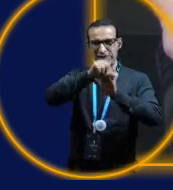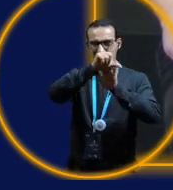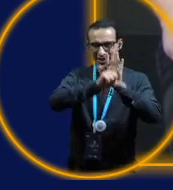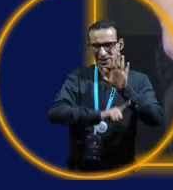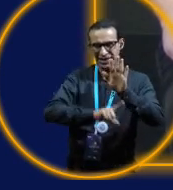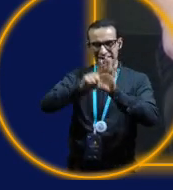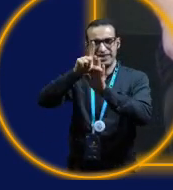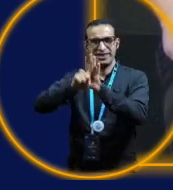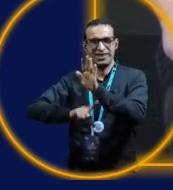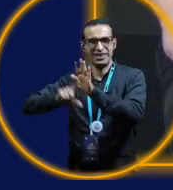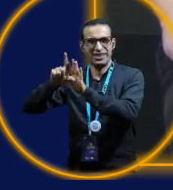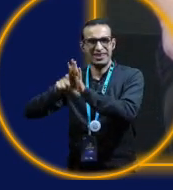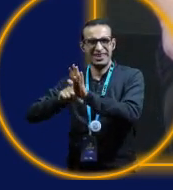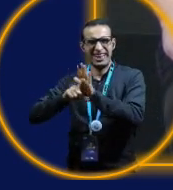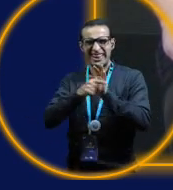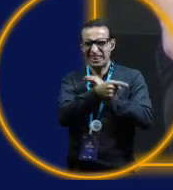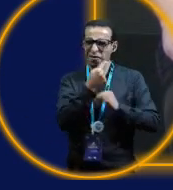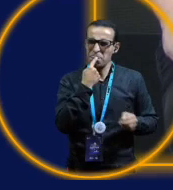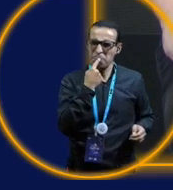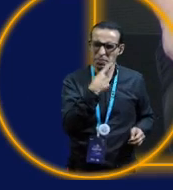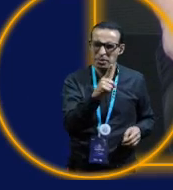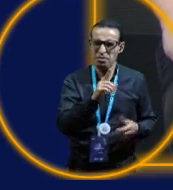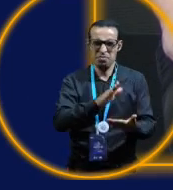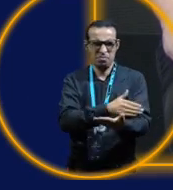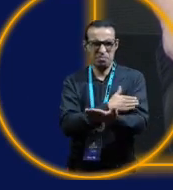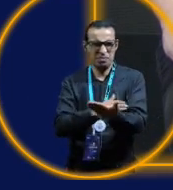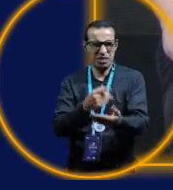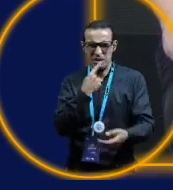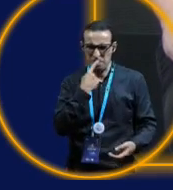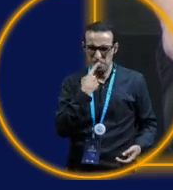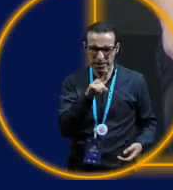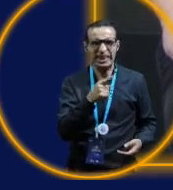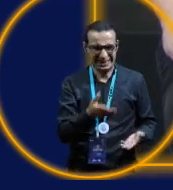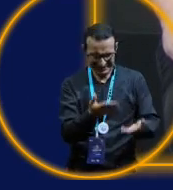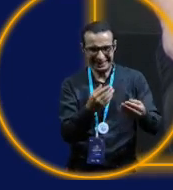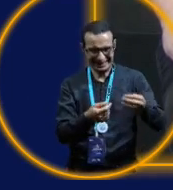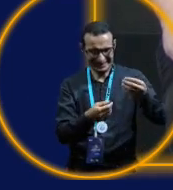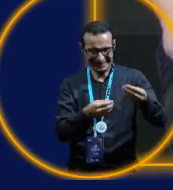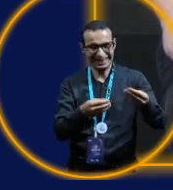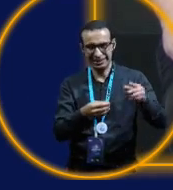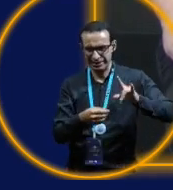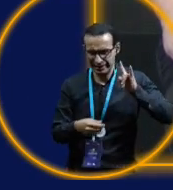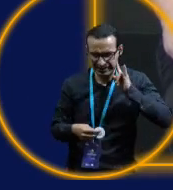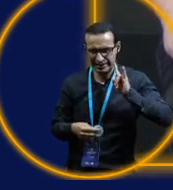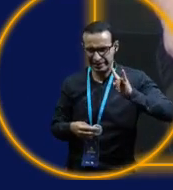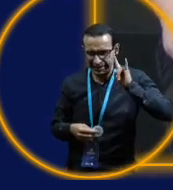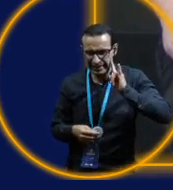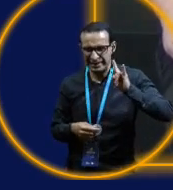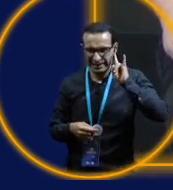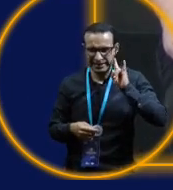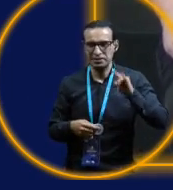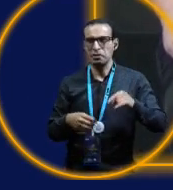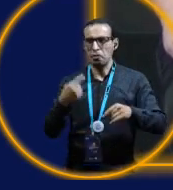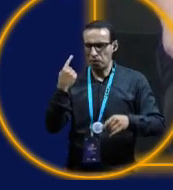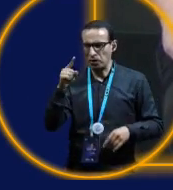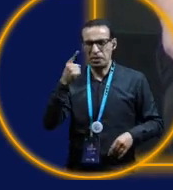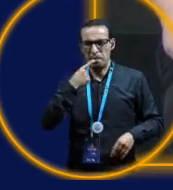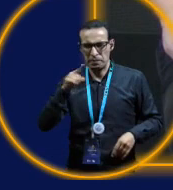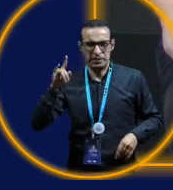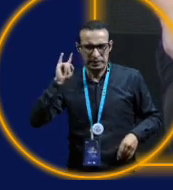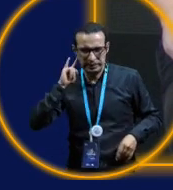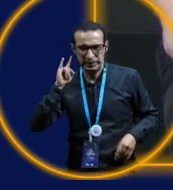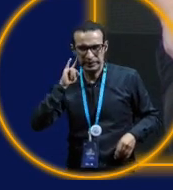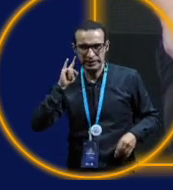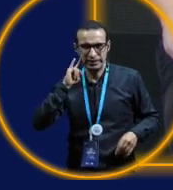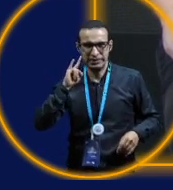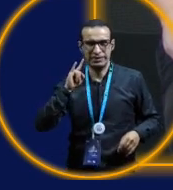reproducción más raras hace muchos años incluí unas canciones y luego le dije